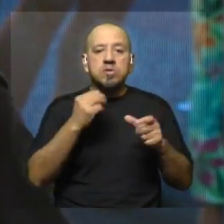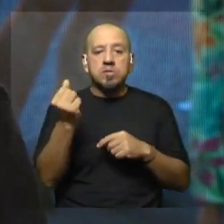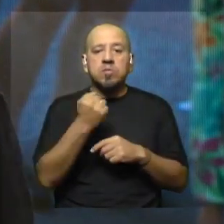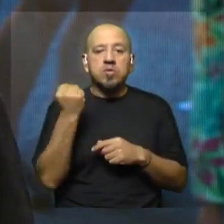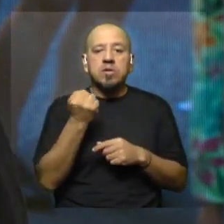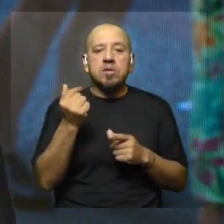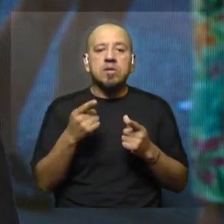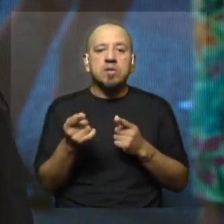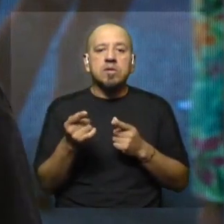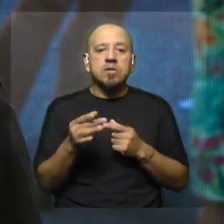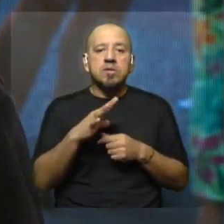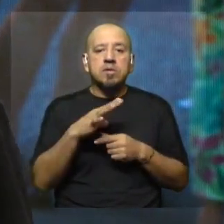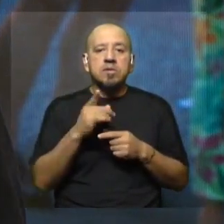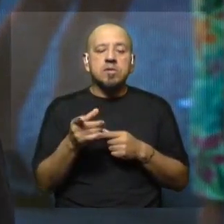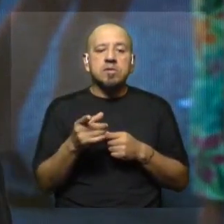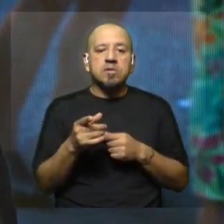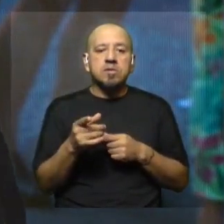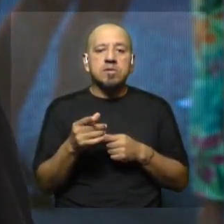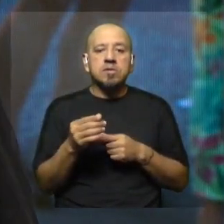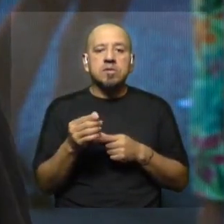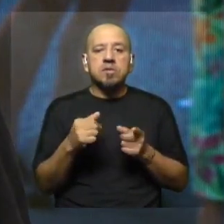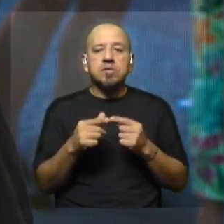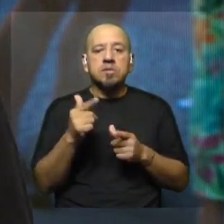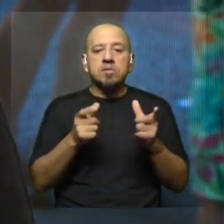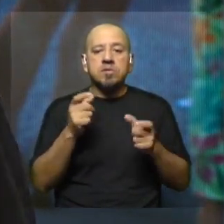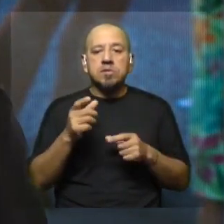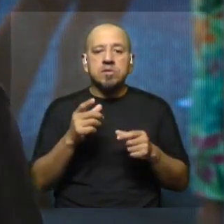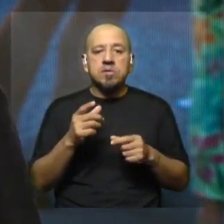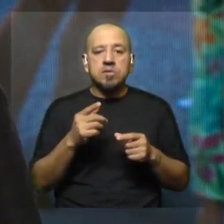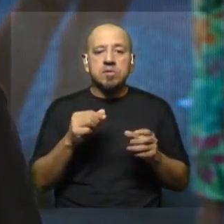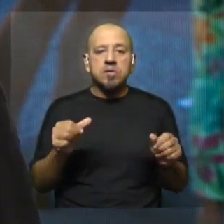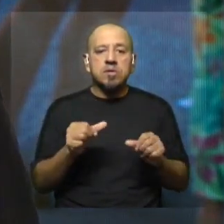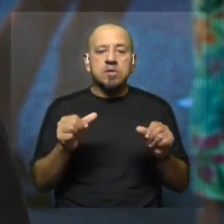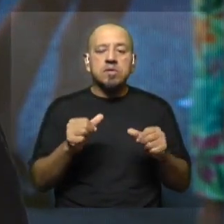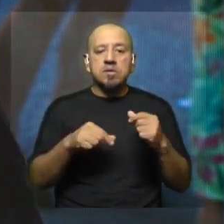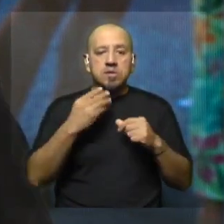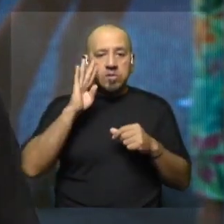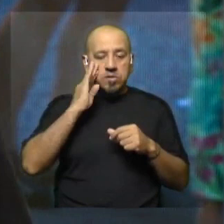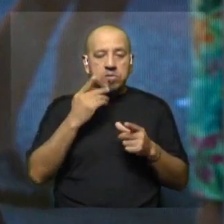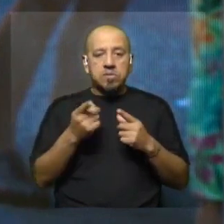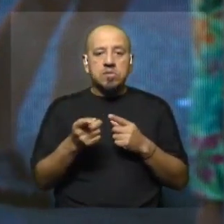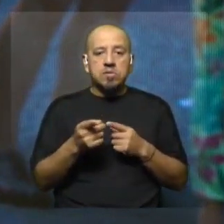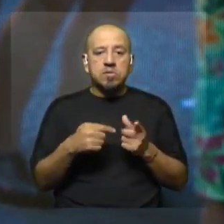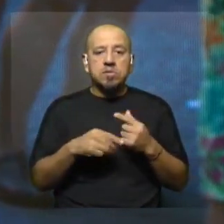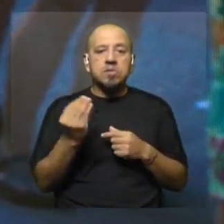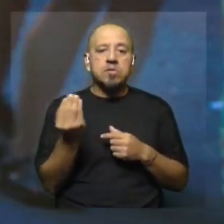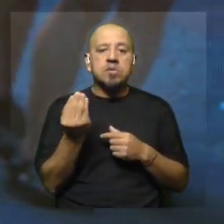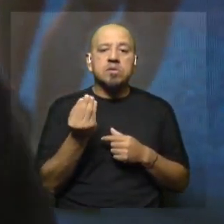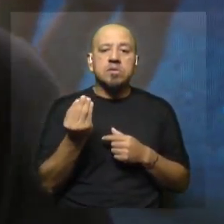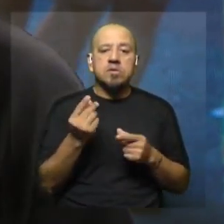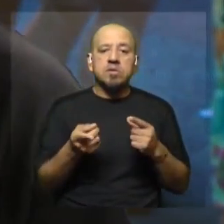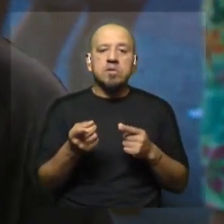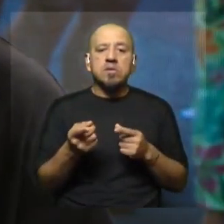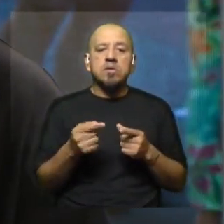del centro, entonces tanto el equipo y las personas que van a ir, la idea es hacer ese reconocimiento y como dijimos el sábado y lo estamos diciendo todo el